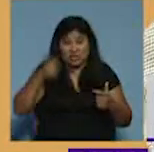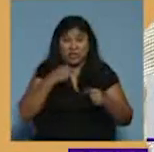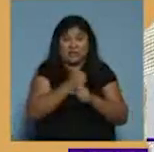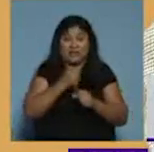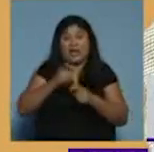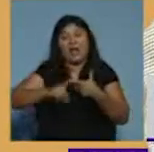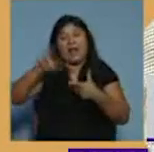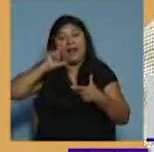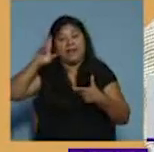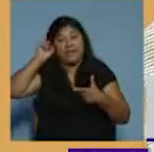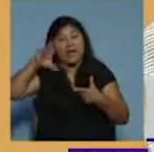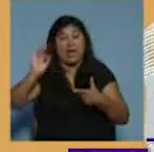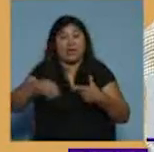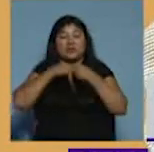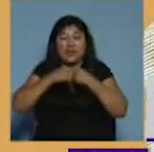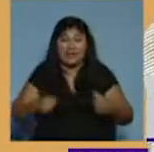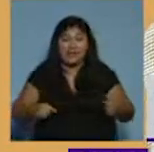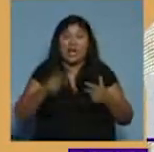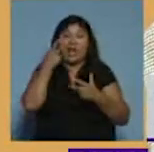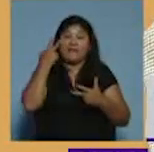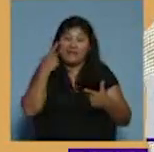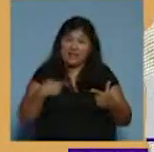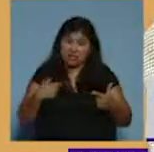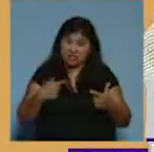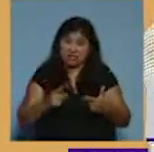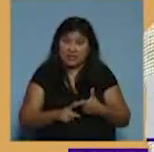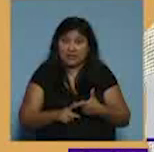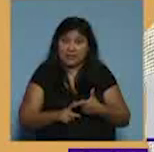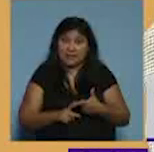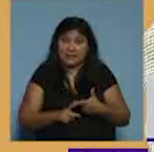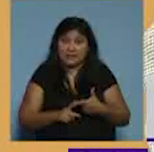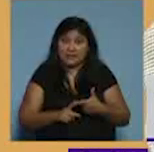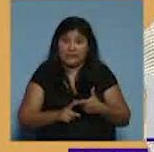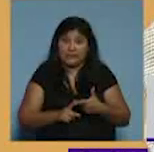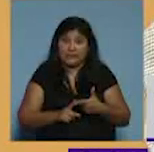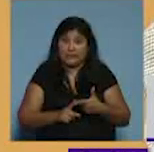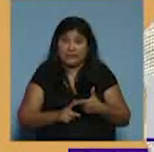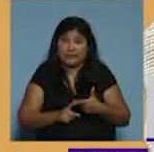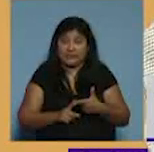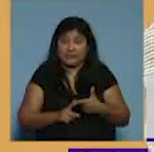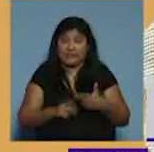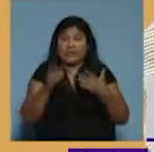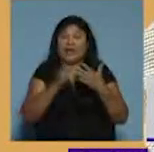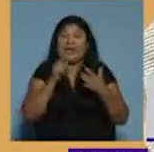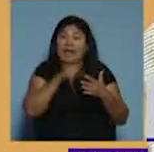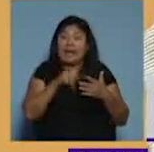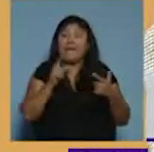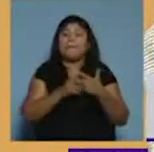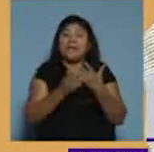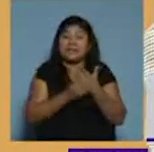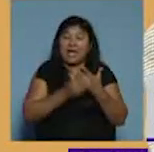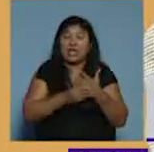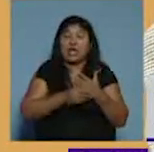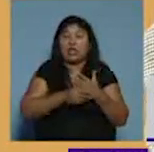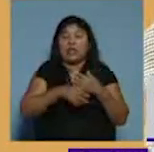subsecretario de la vivienda social también que dependía del ministerio de planificación federal